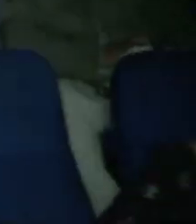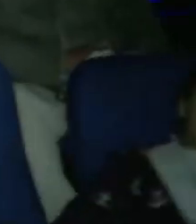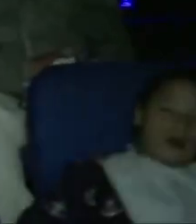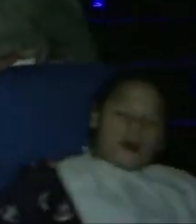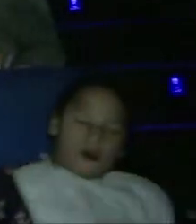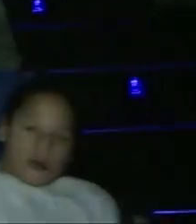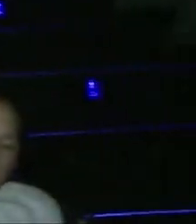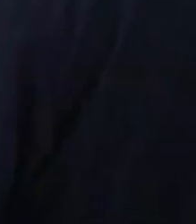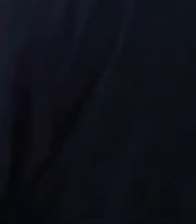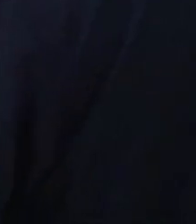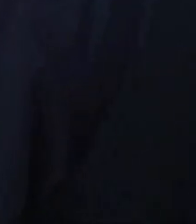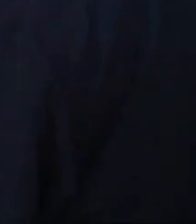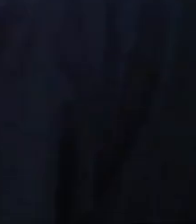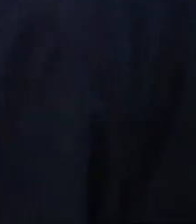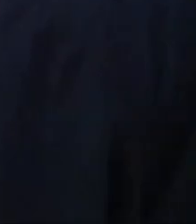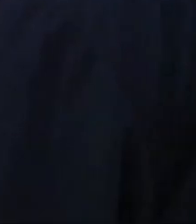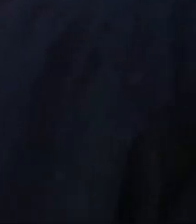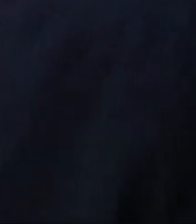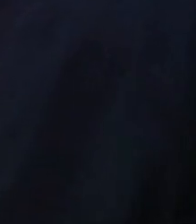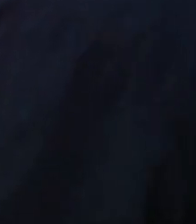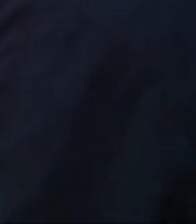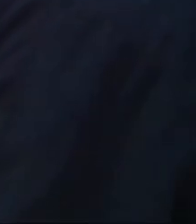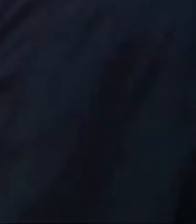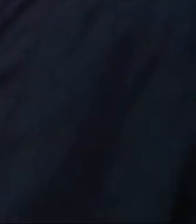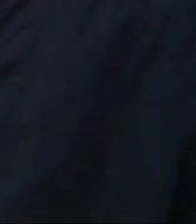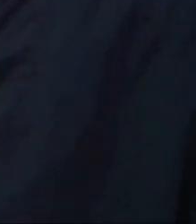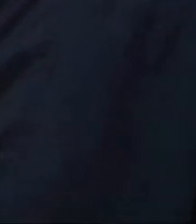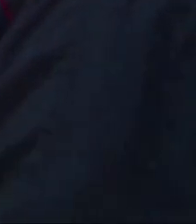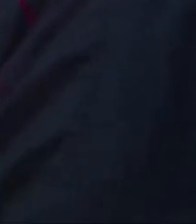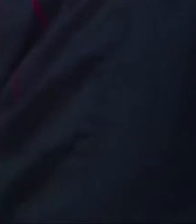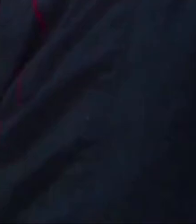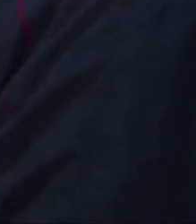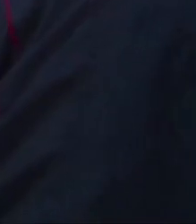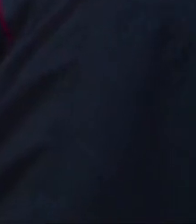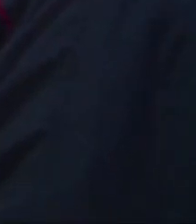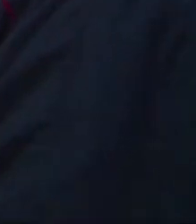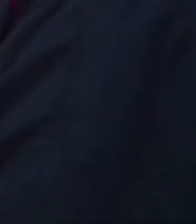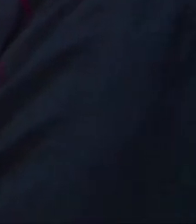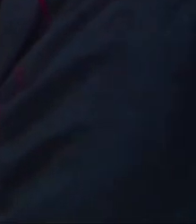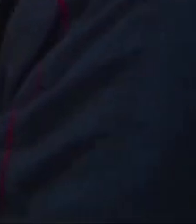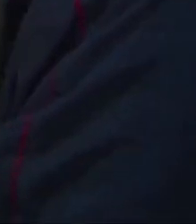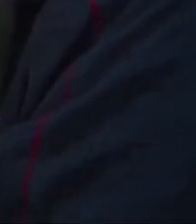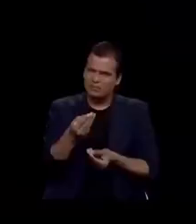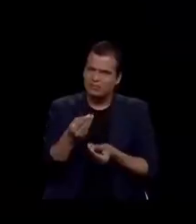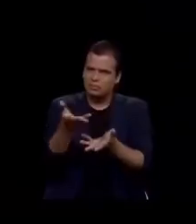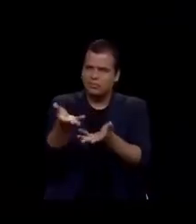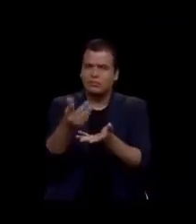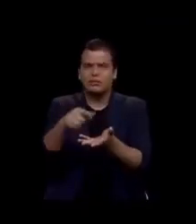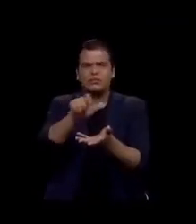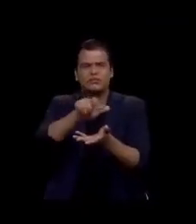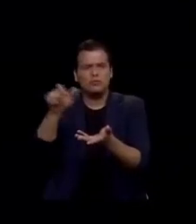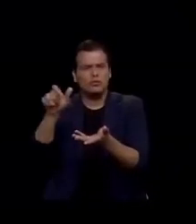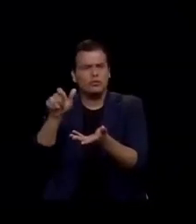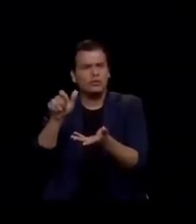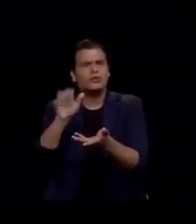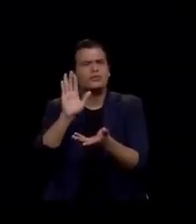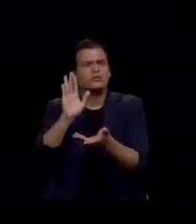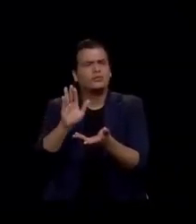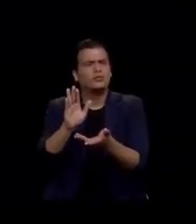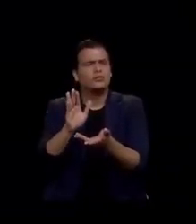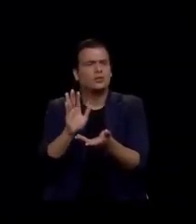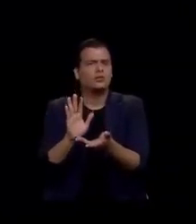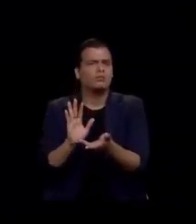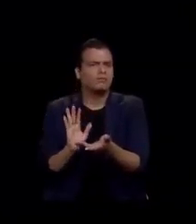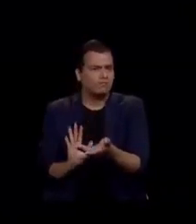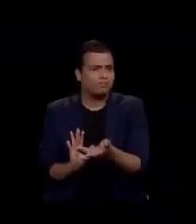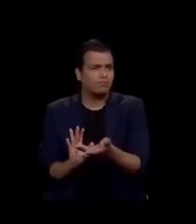beneficiado más de 18 mil personas que han asistido a nuestras funciones de cine para todos pero un elemento fundamental es